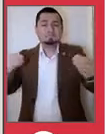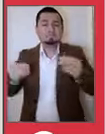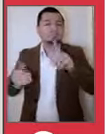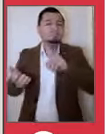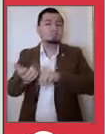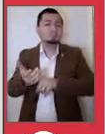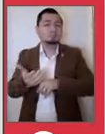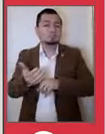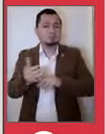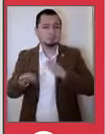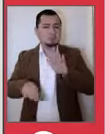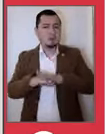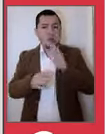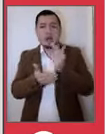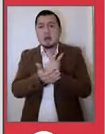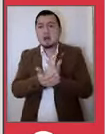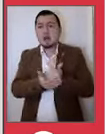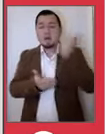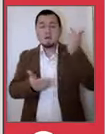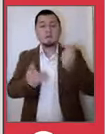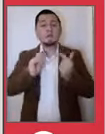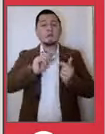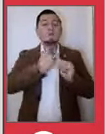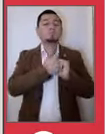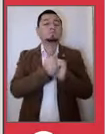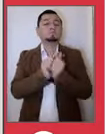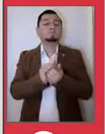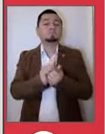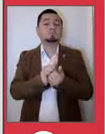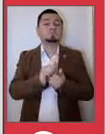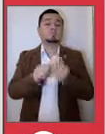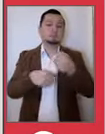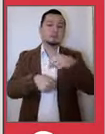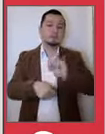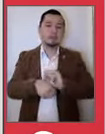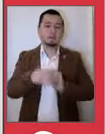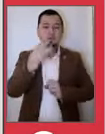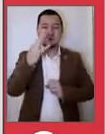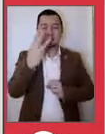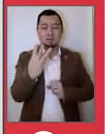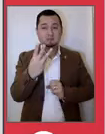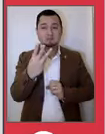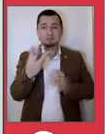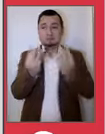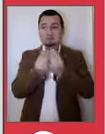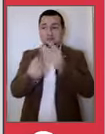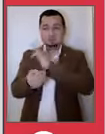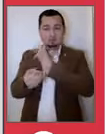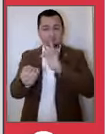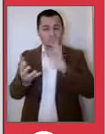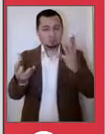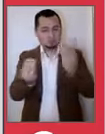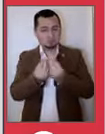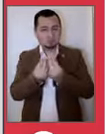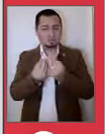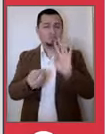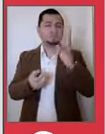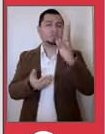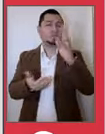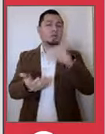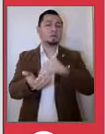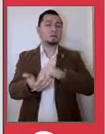manera exponencial pasando de la semana 53 la última semana terminamos esa semana con cuatro